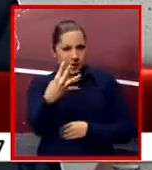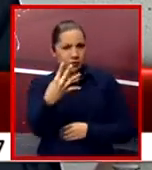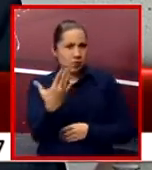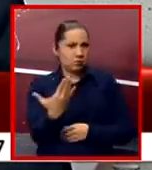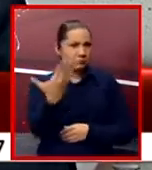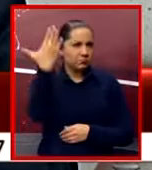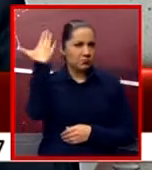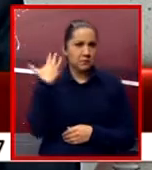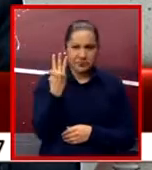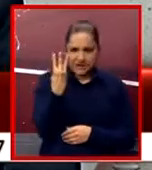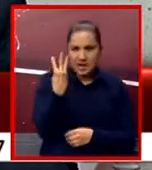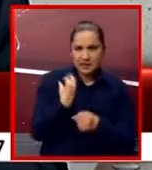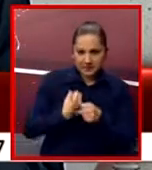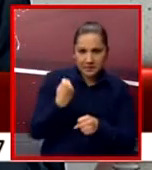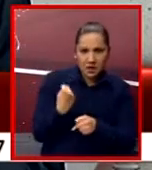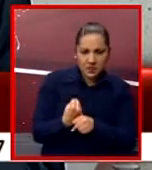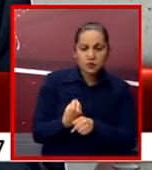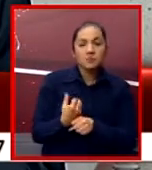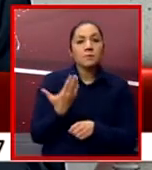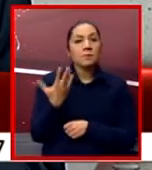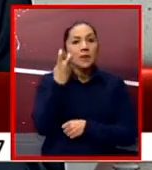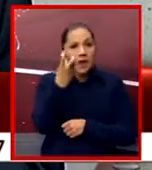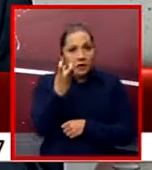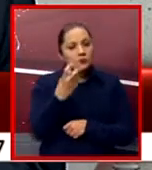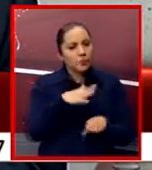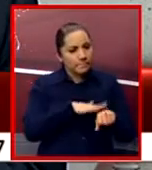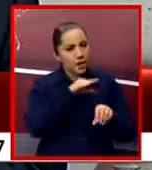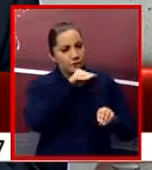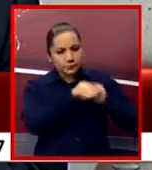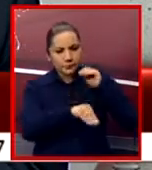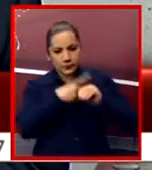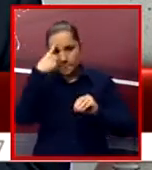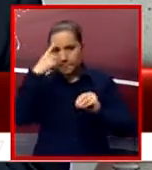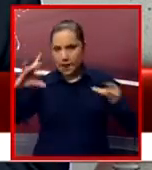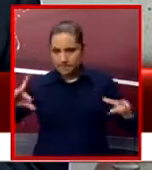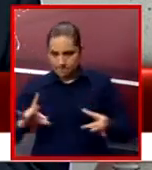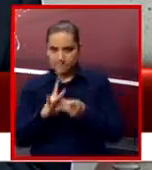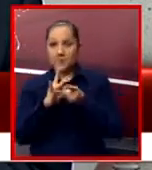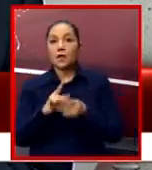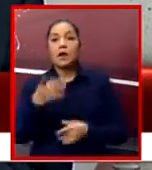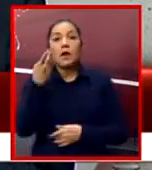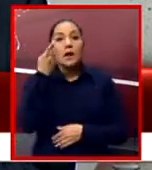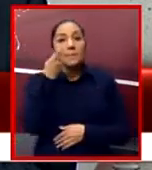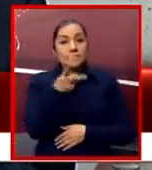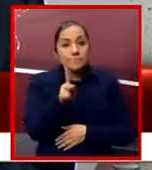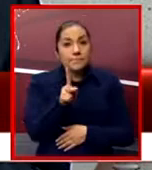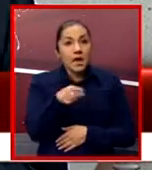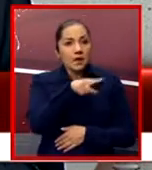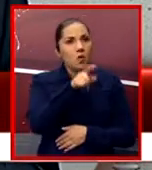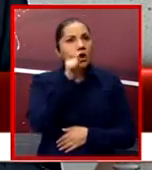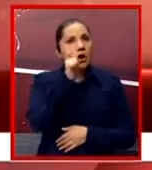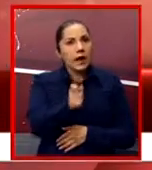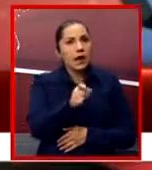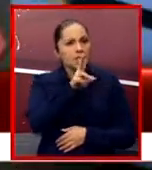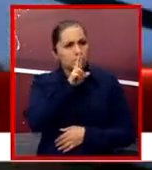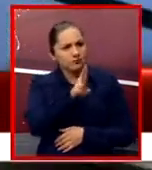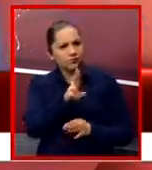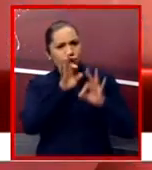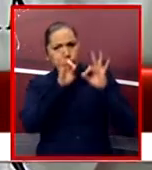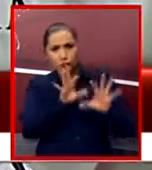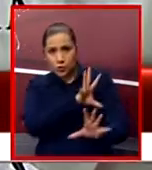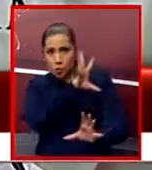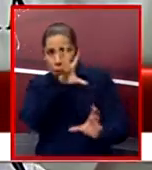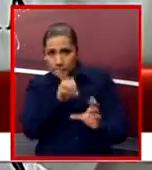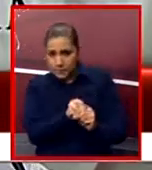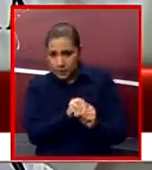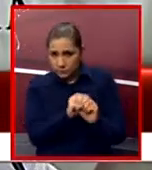atrás, que nos da mayores elementos, pero no resolvió en su totalidad.